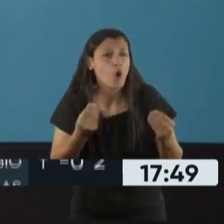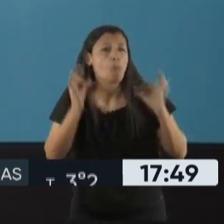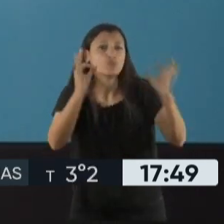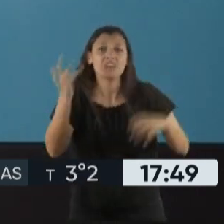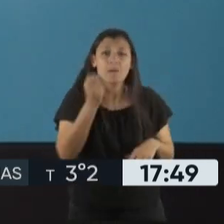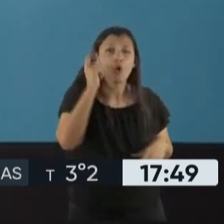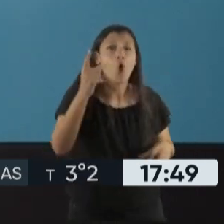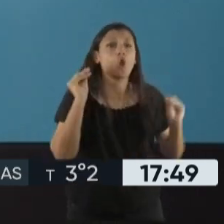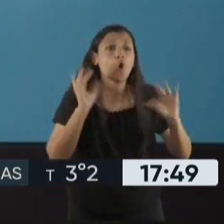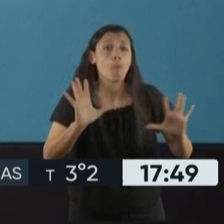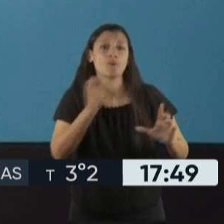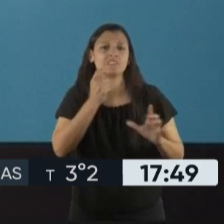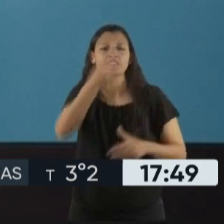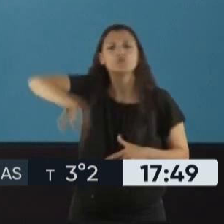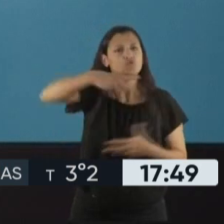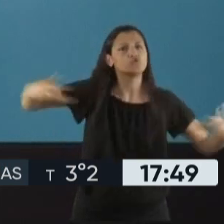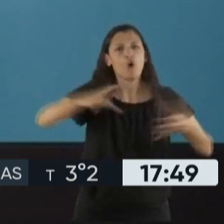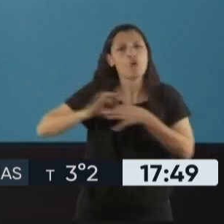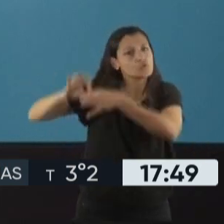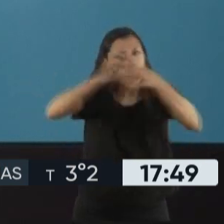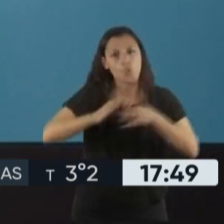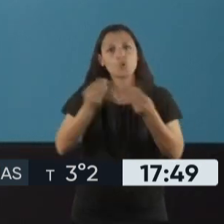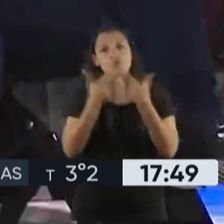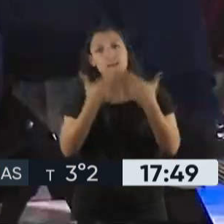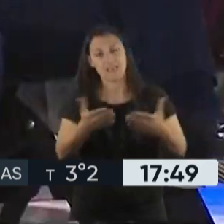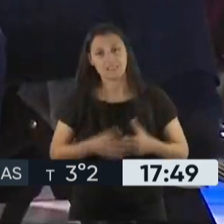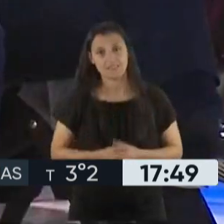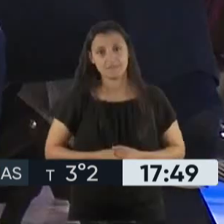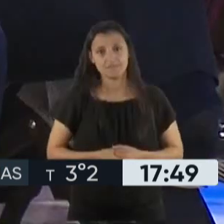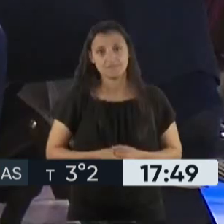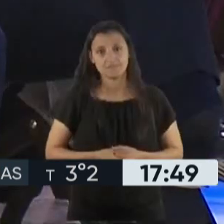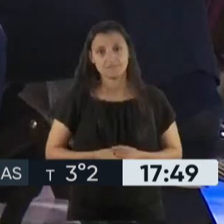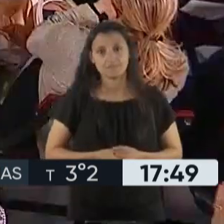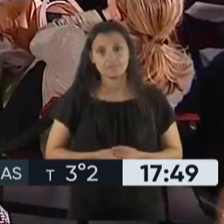es si ese crecimiento lo compartimos entre todos y todas. Muchas gracias.